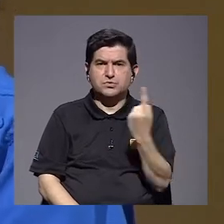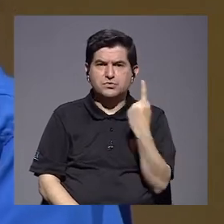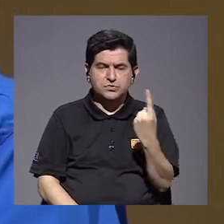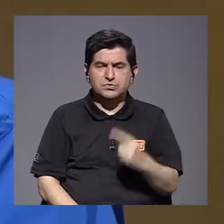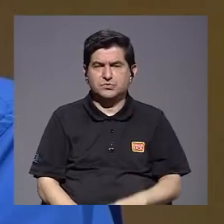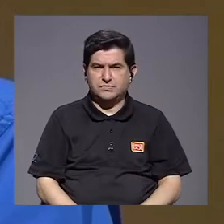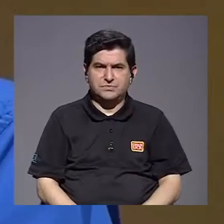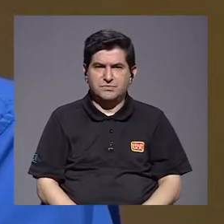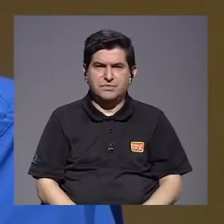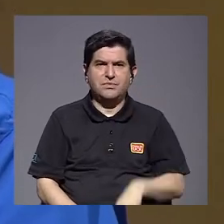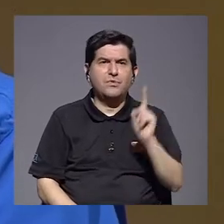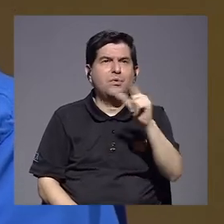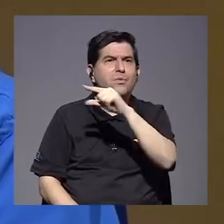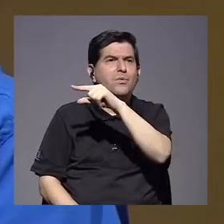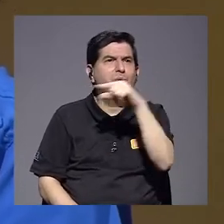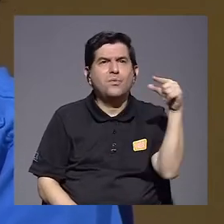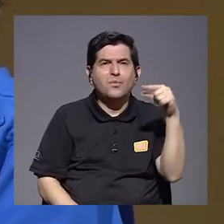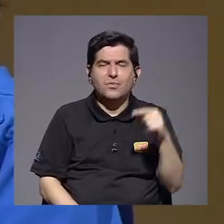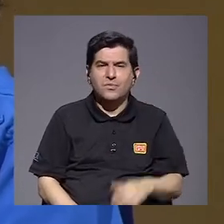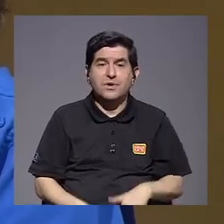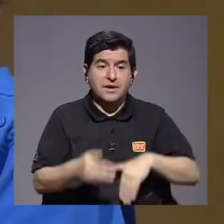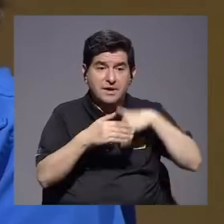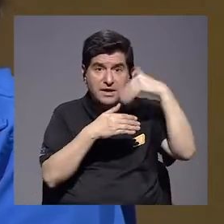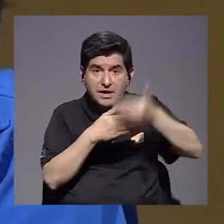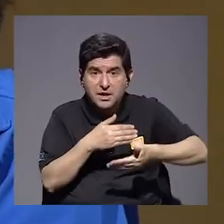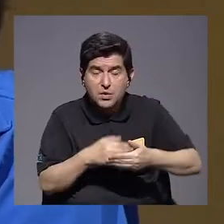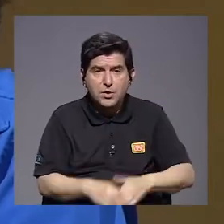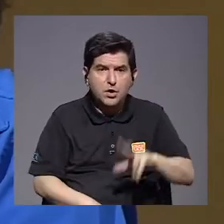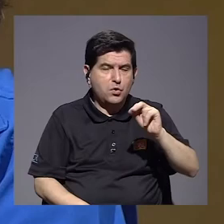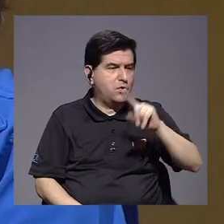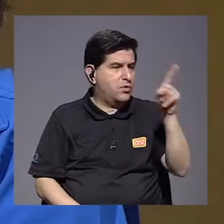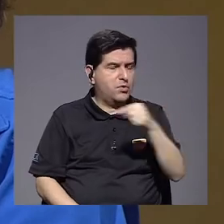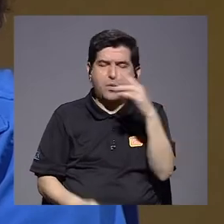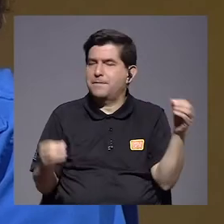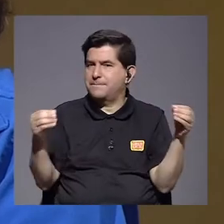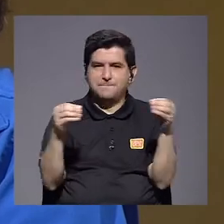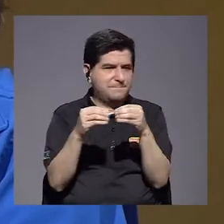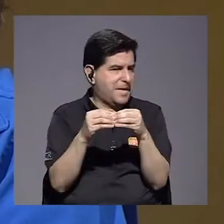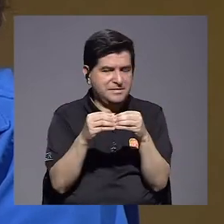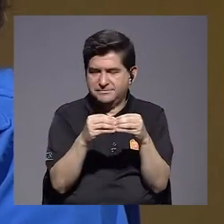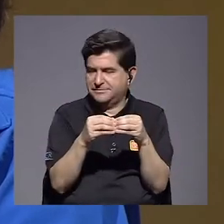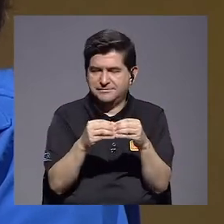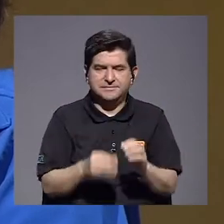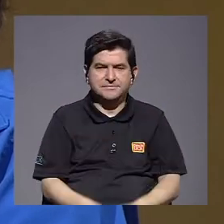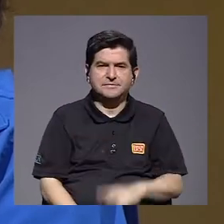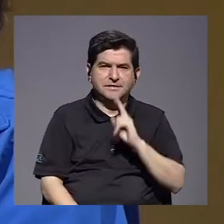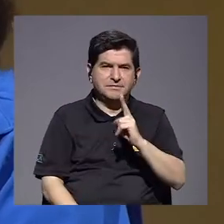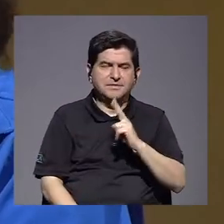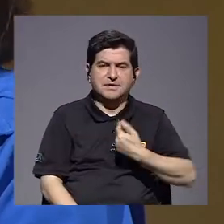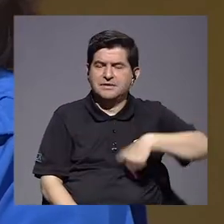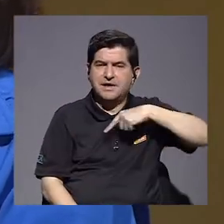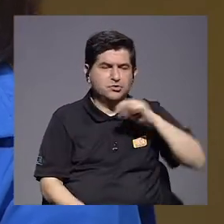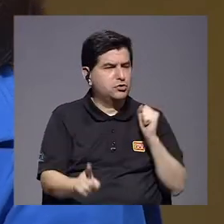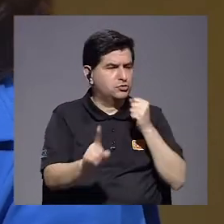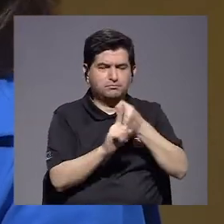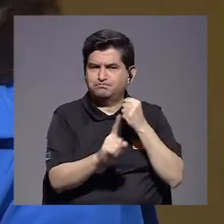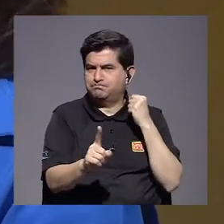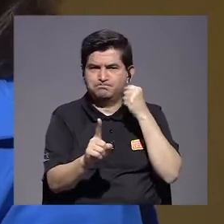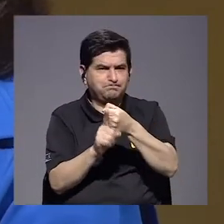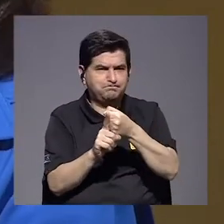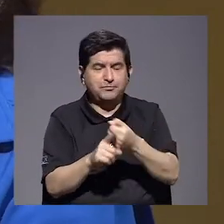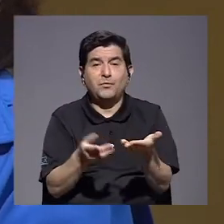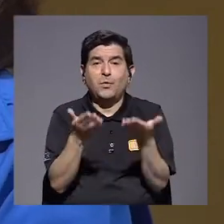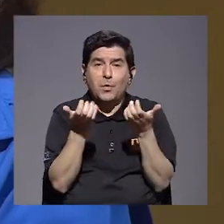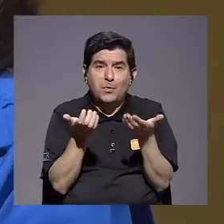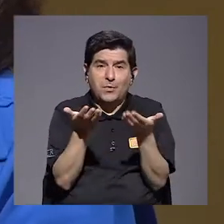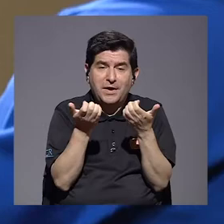solamente se hizo como una semana y después no lo quitamos más porque realmente no nos impactaba tanto